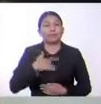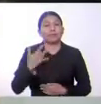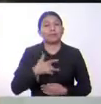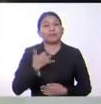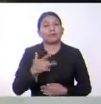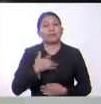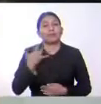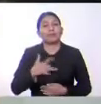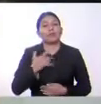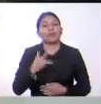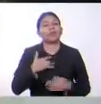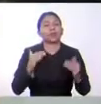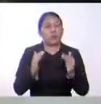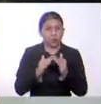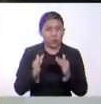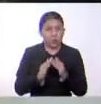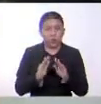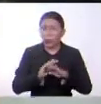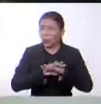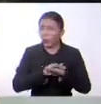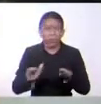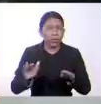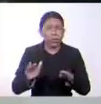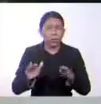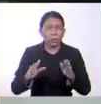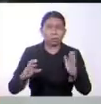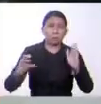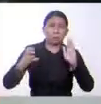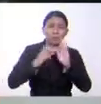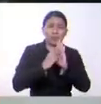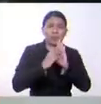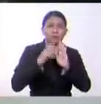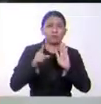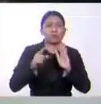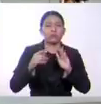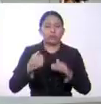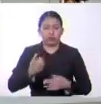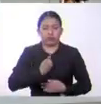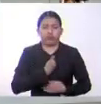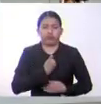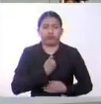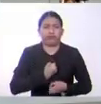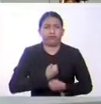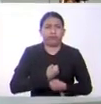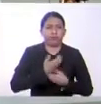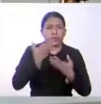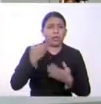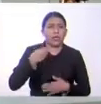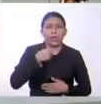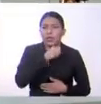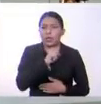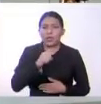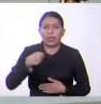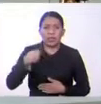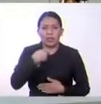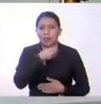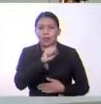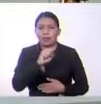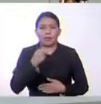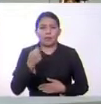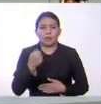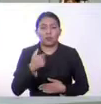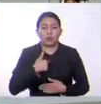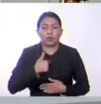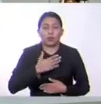donde también en el último párrafo es una autoevocación. Ella le canta fervorosamente a su